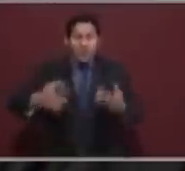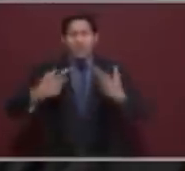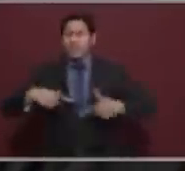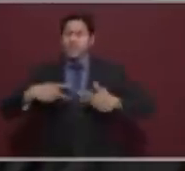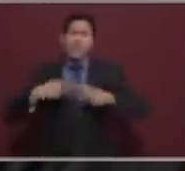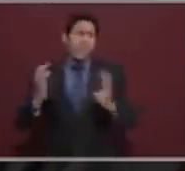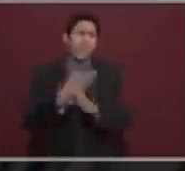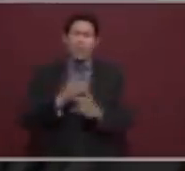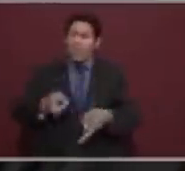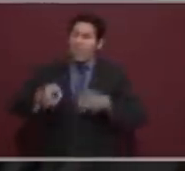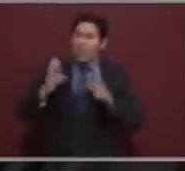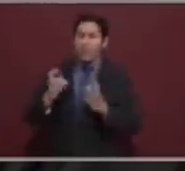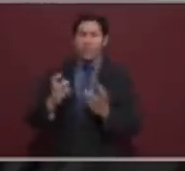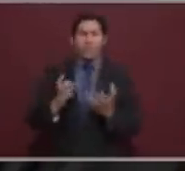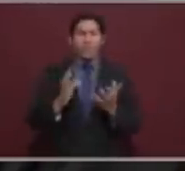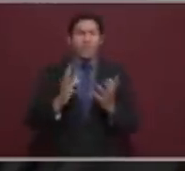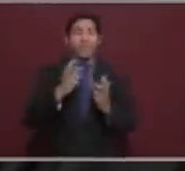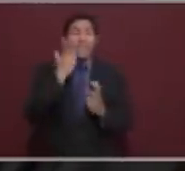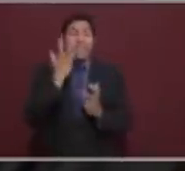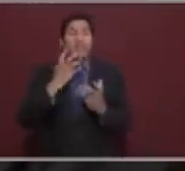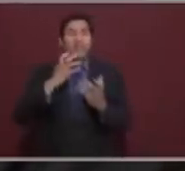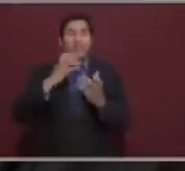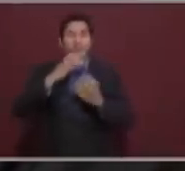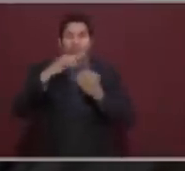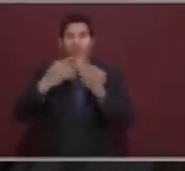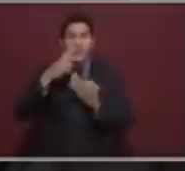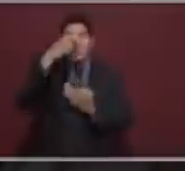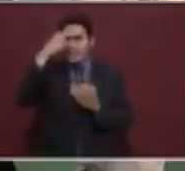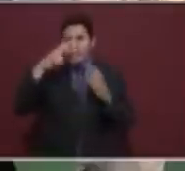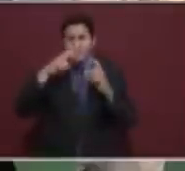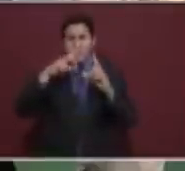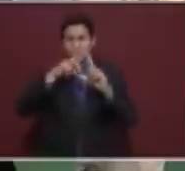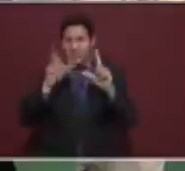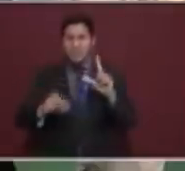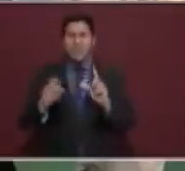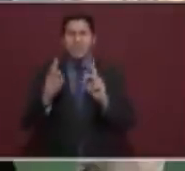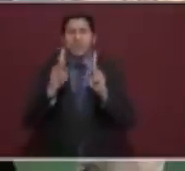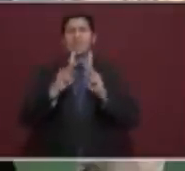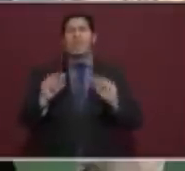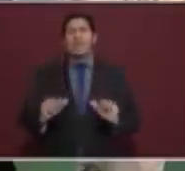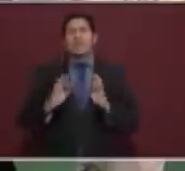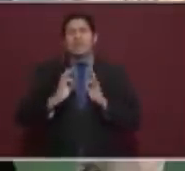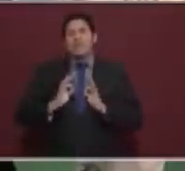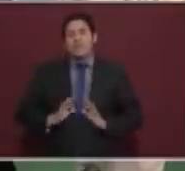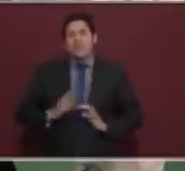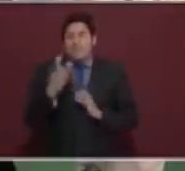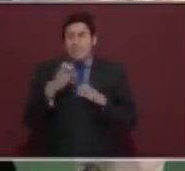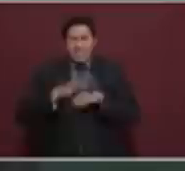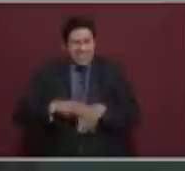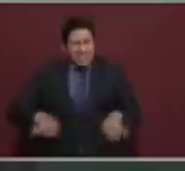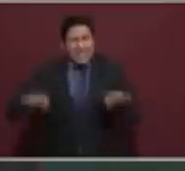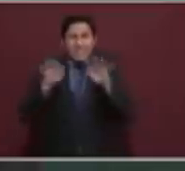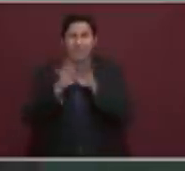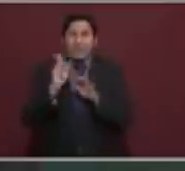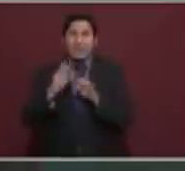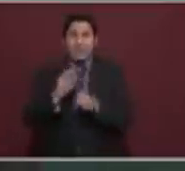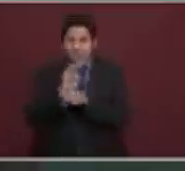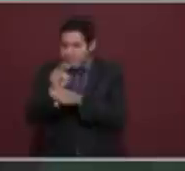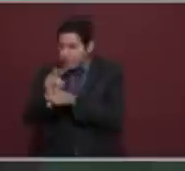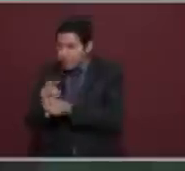que haya paz que haya tranquilidad eso es lo más importante la seguridad pública